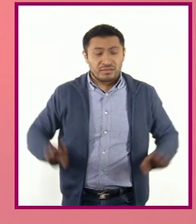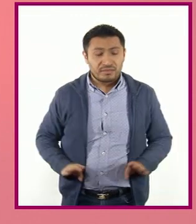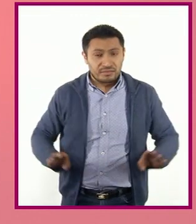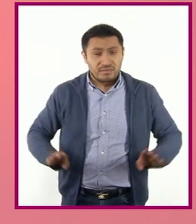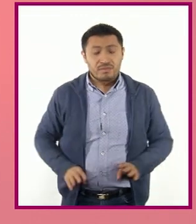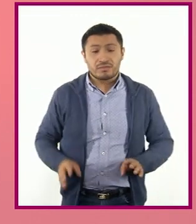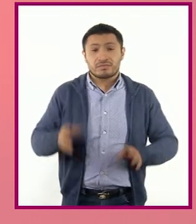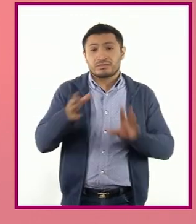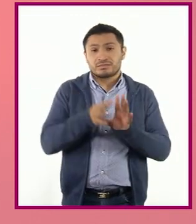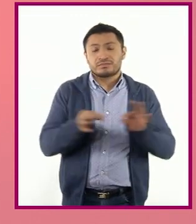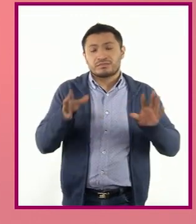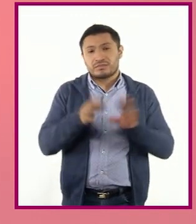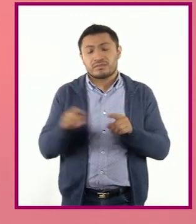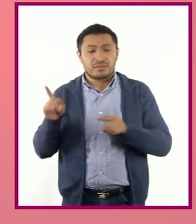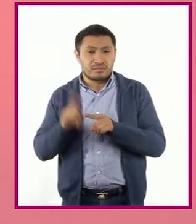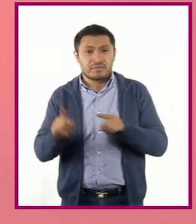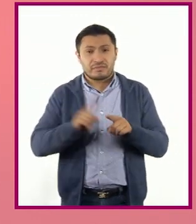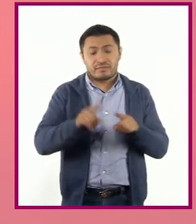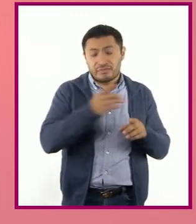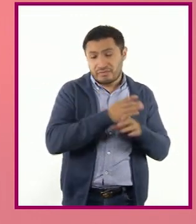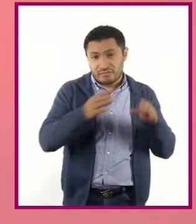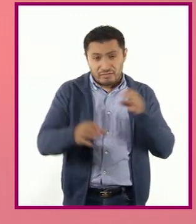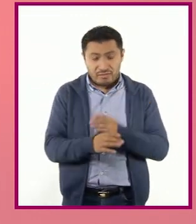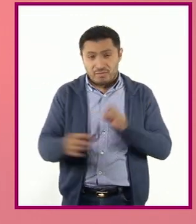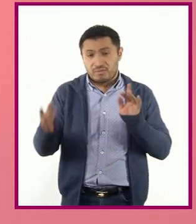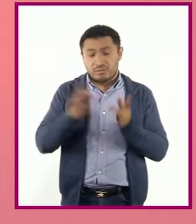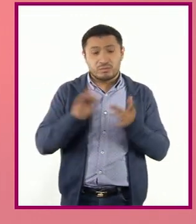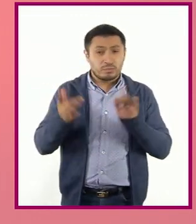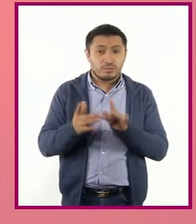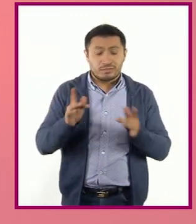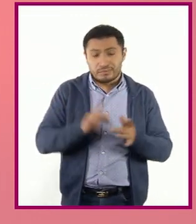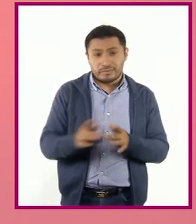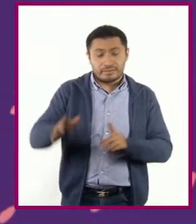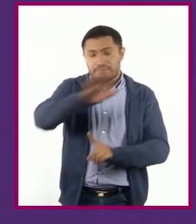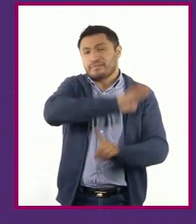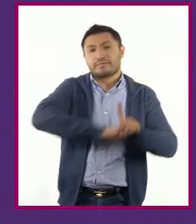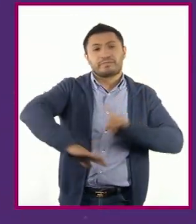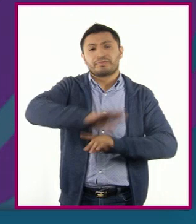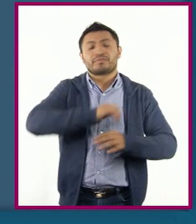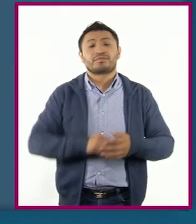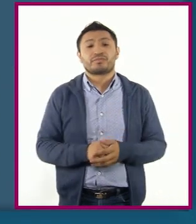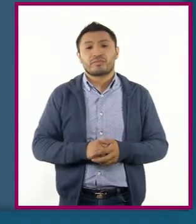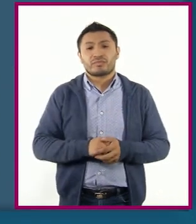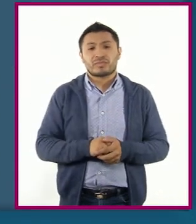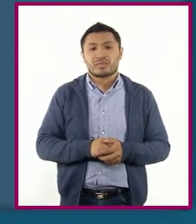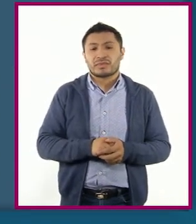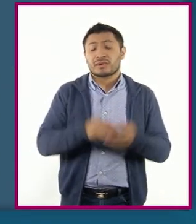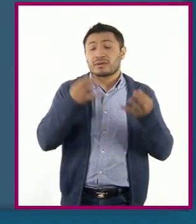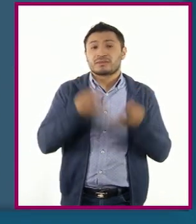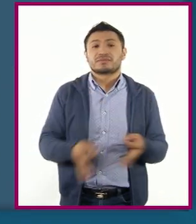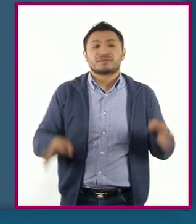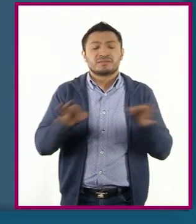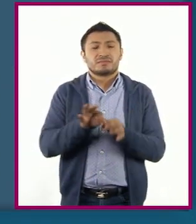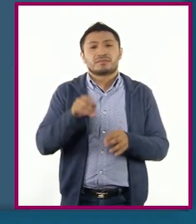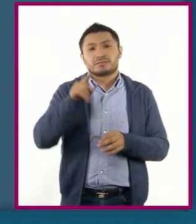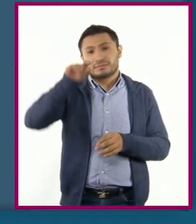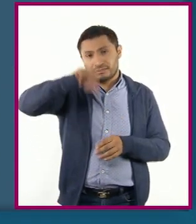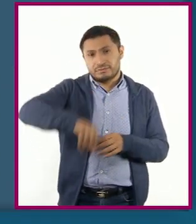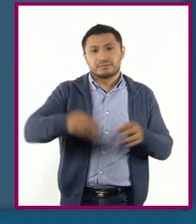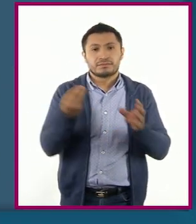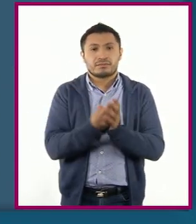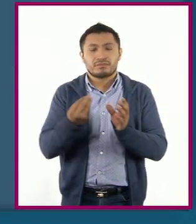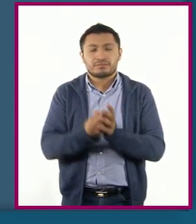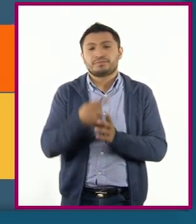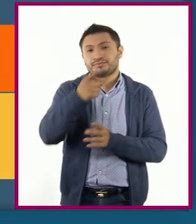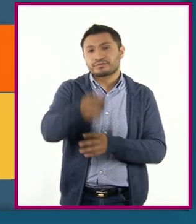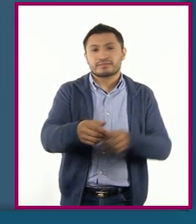los diversos fenómenos, objetos e interacciones que suceden a nuestro alrededor. Es importante que durante esta sesión